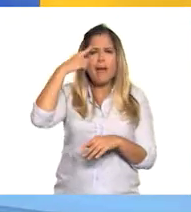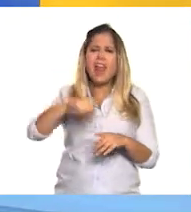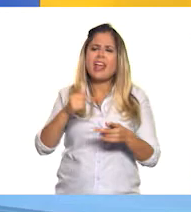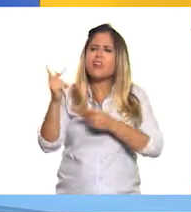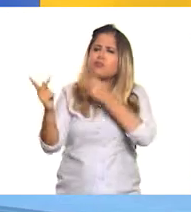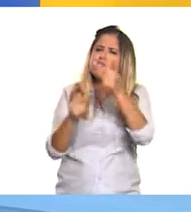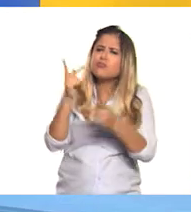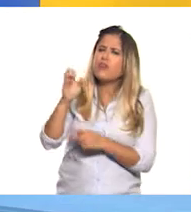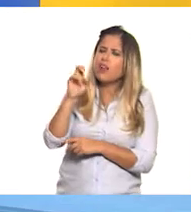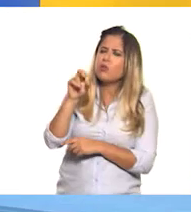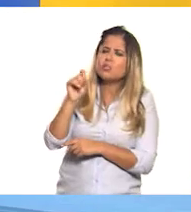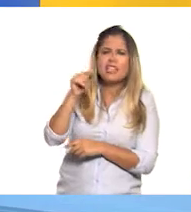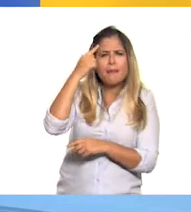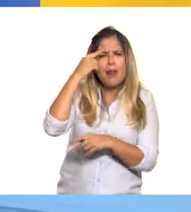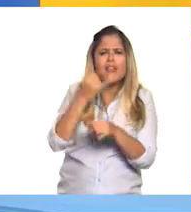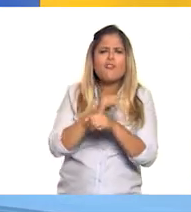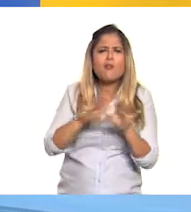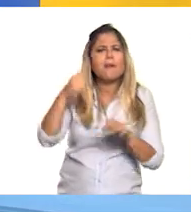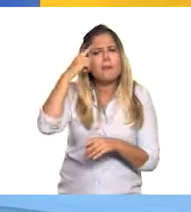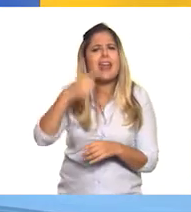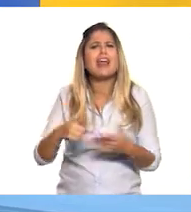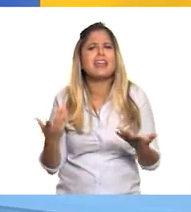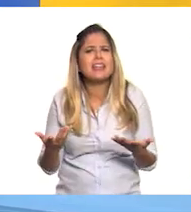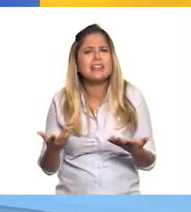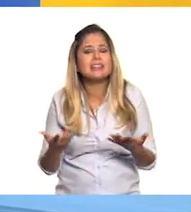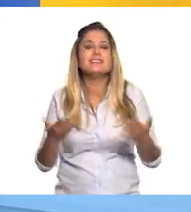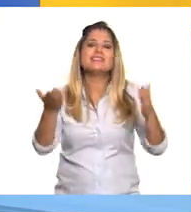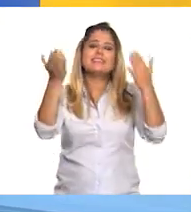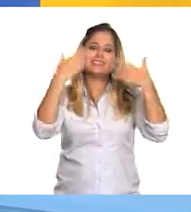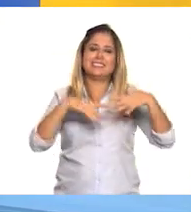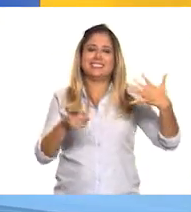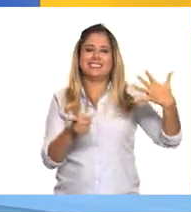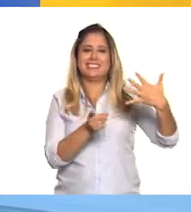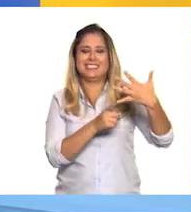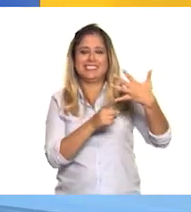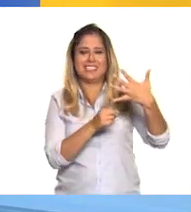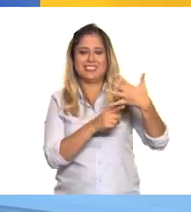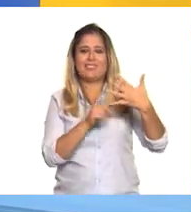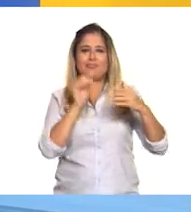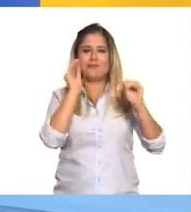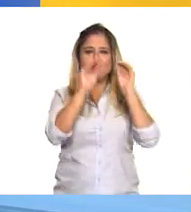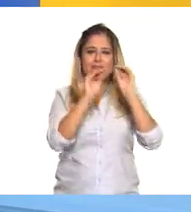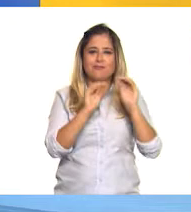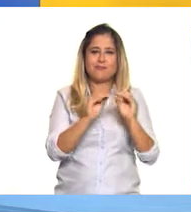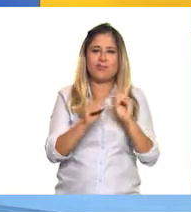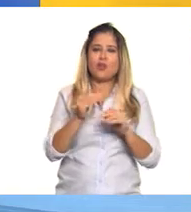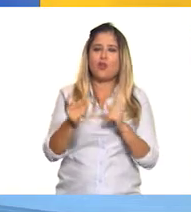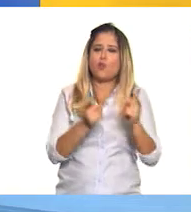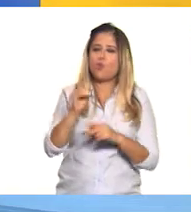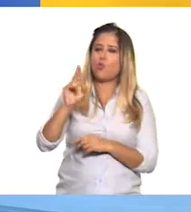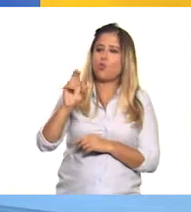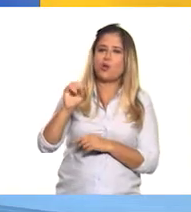obtener a partir de la encuesta, pero sigue el punto 5 del diseño del cuestionario, donde si